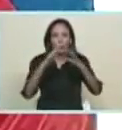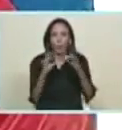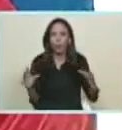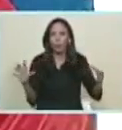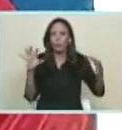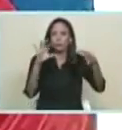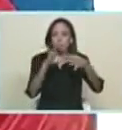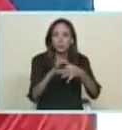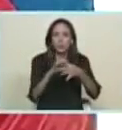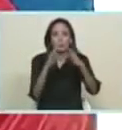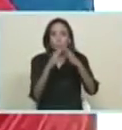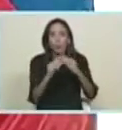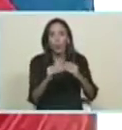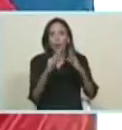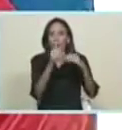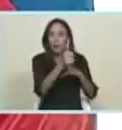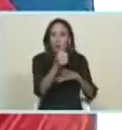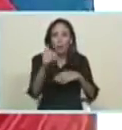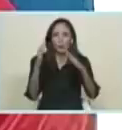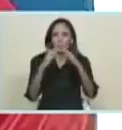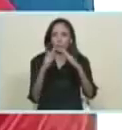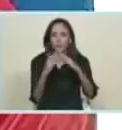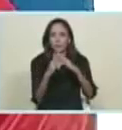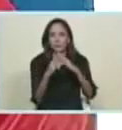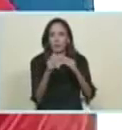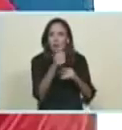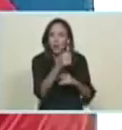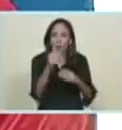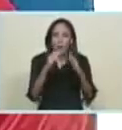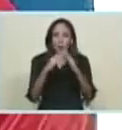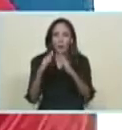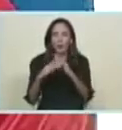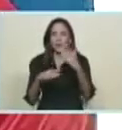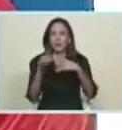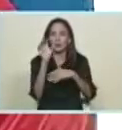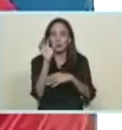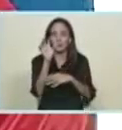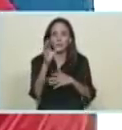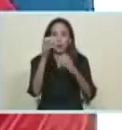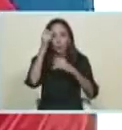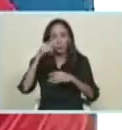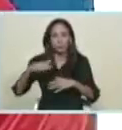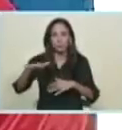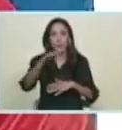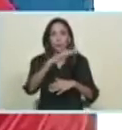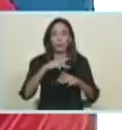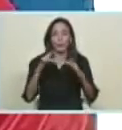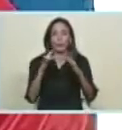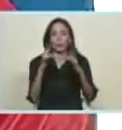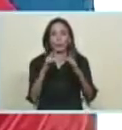conectado con todos los hogares y conectado con todo nuestro pueblo.